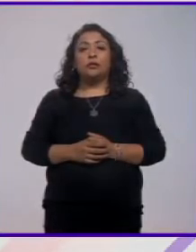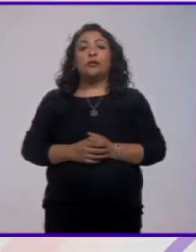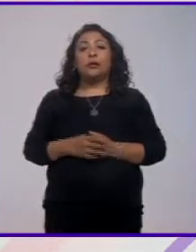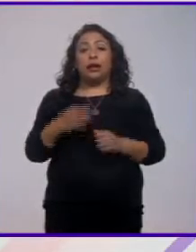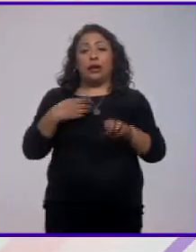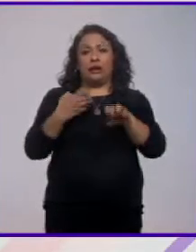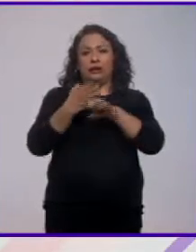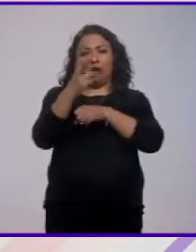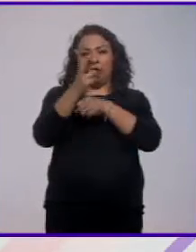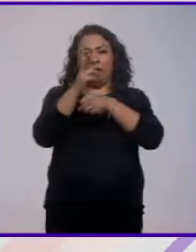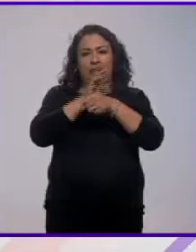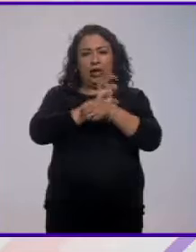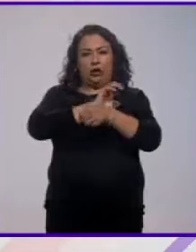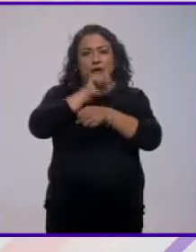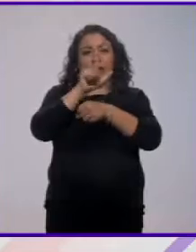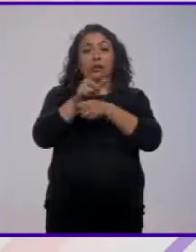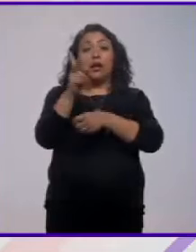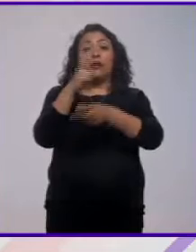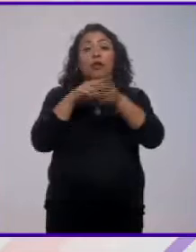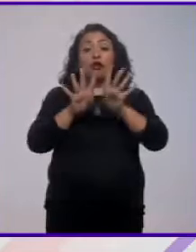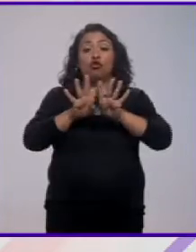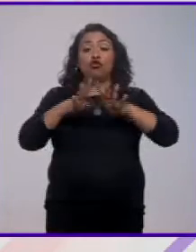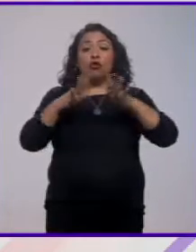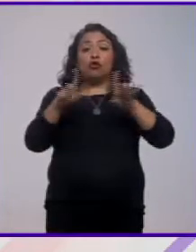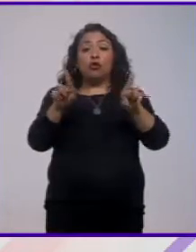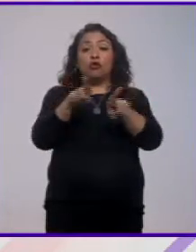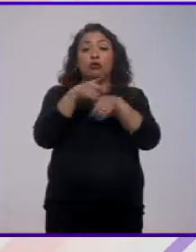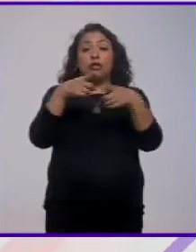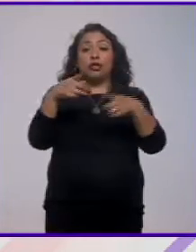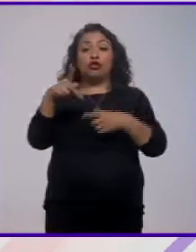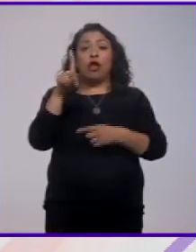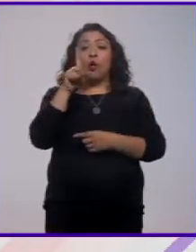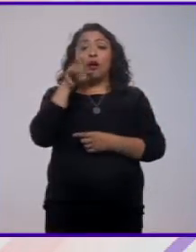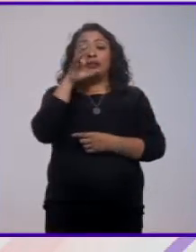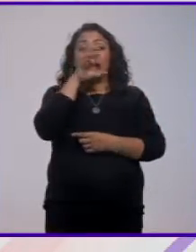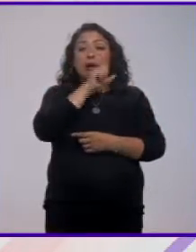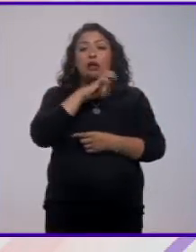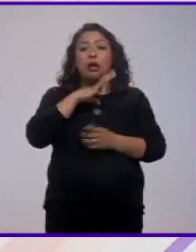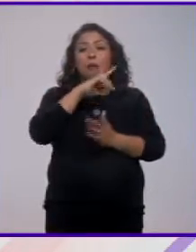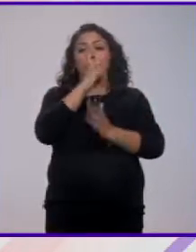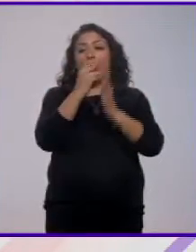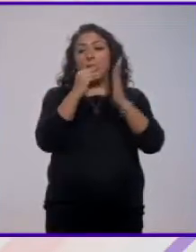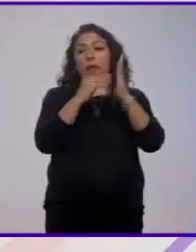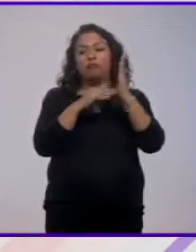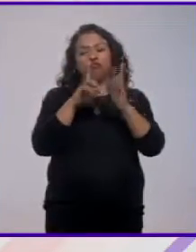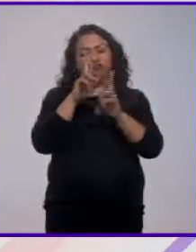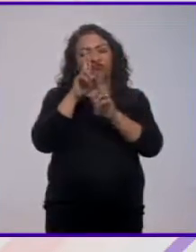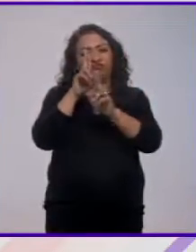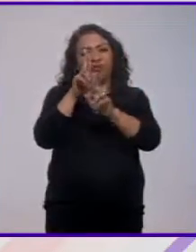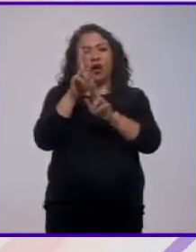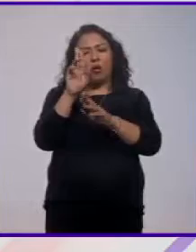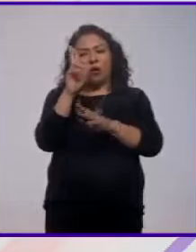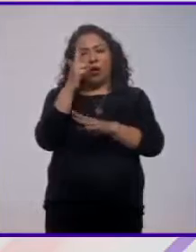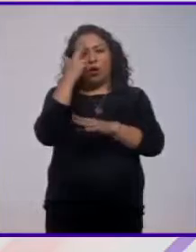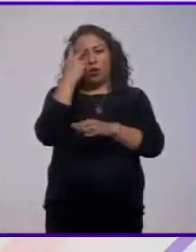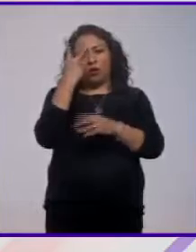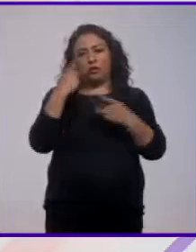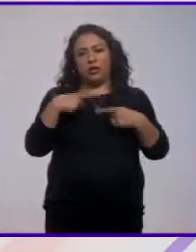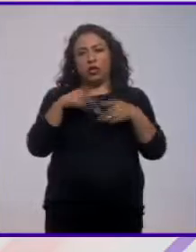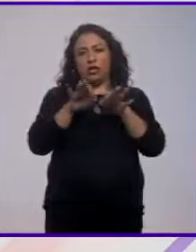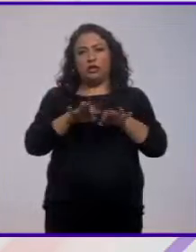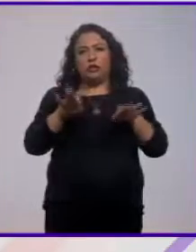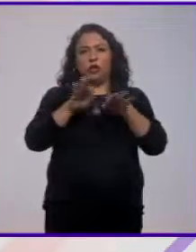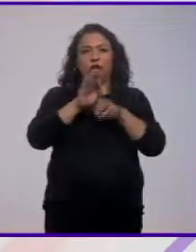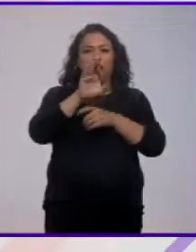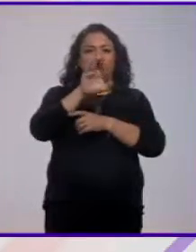Del Estado invitado de honor ha venido la Orquesta Sinfónica de Aguascalientes con un programa que conmemora a dos personajes fundamentales de la música: